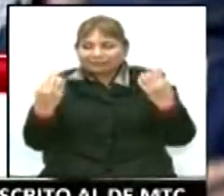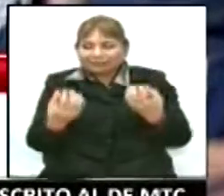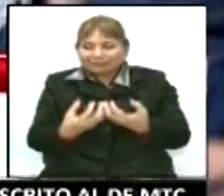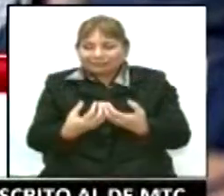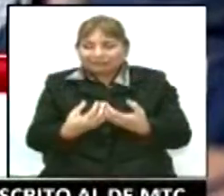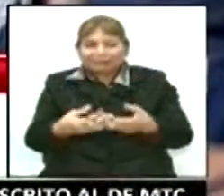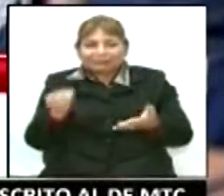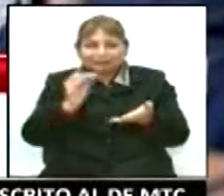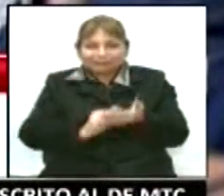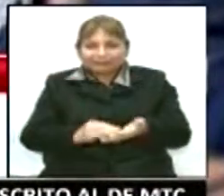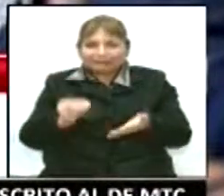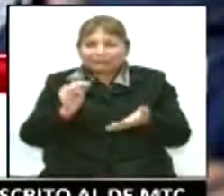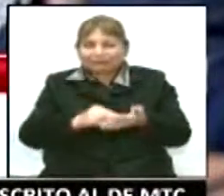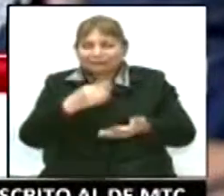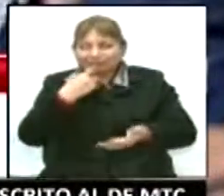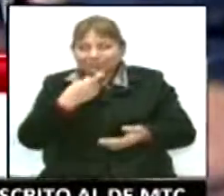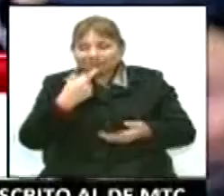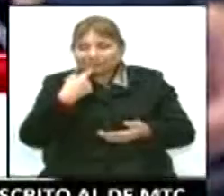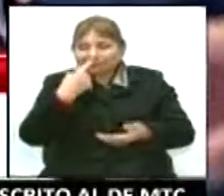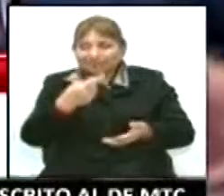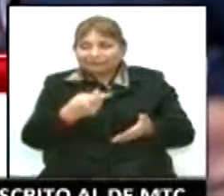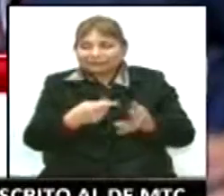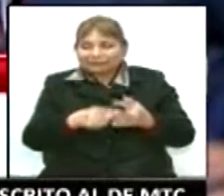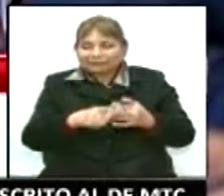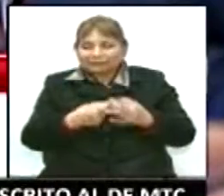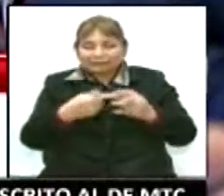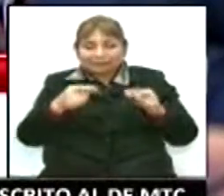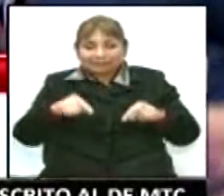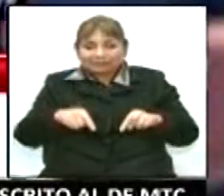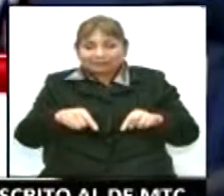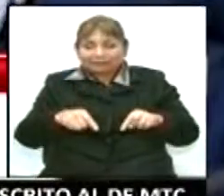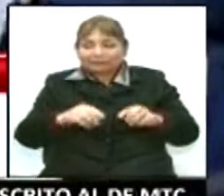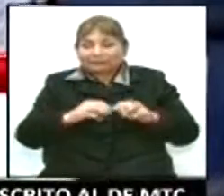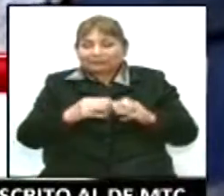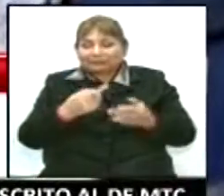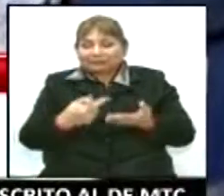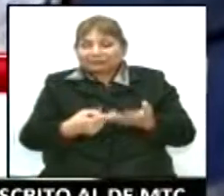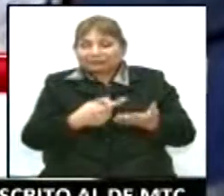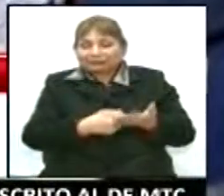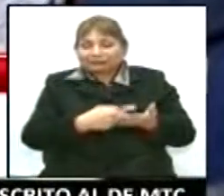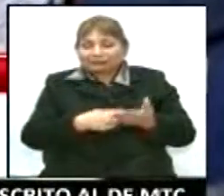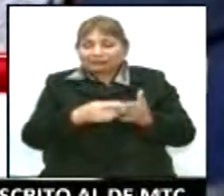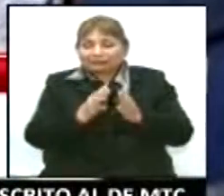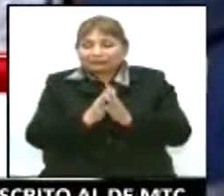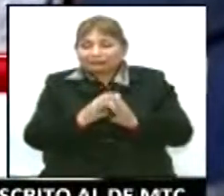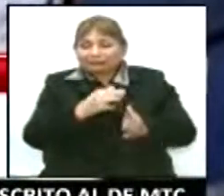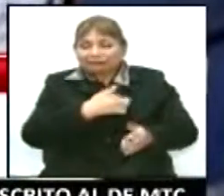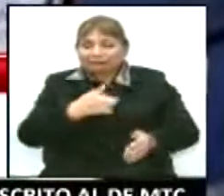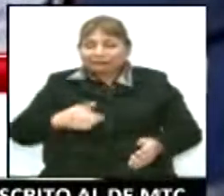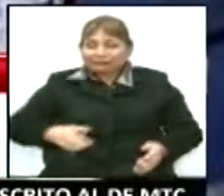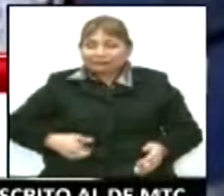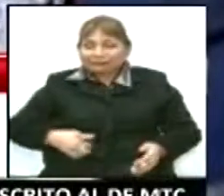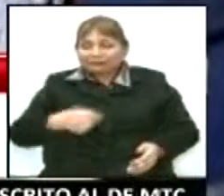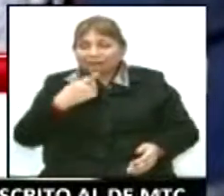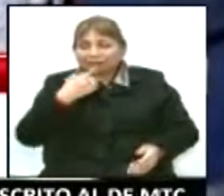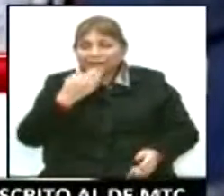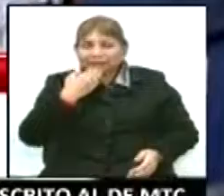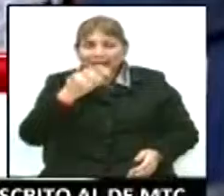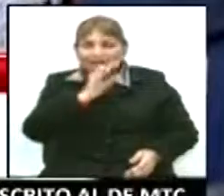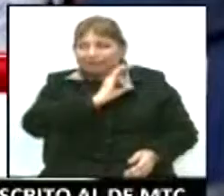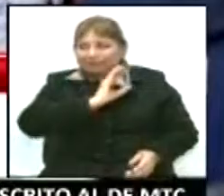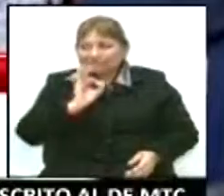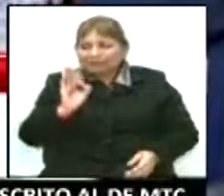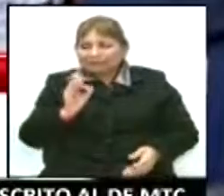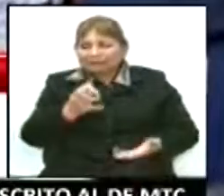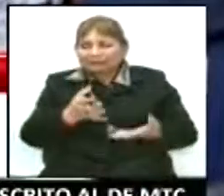pedido reiteradamente. Y usted mismo lo manifestó al iniciar este debate. Entonces, presidente, acá nadie está